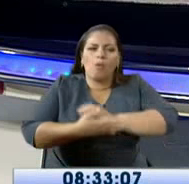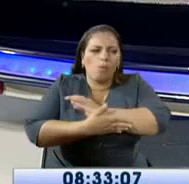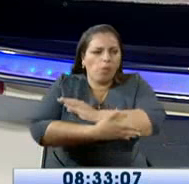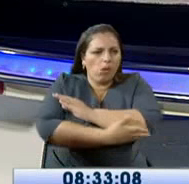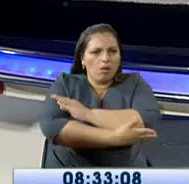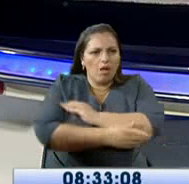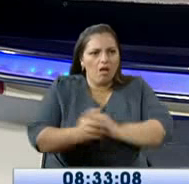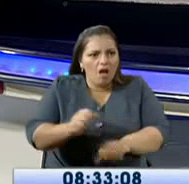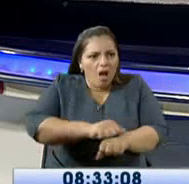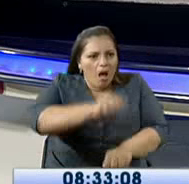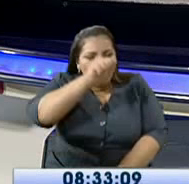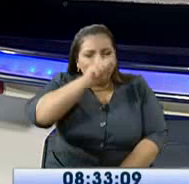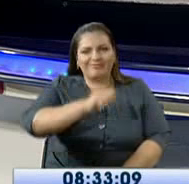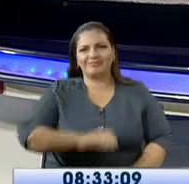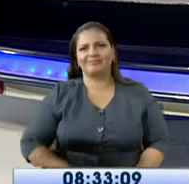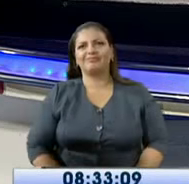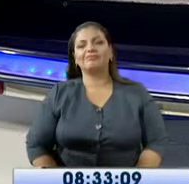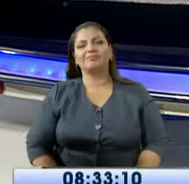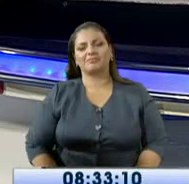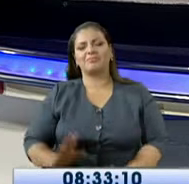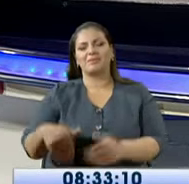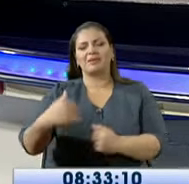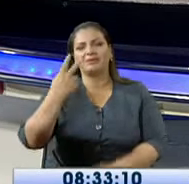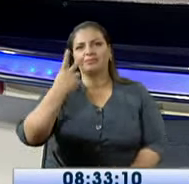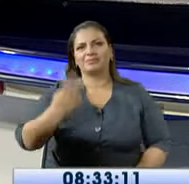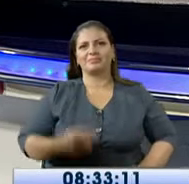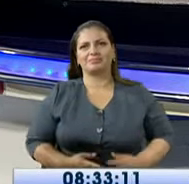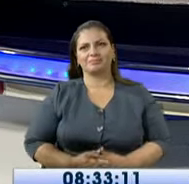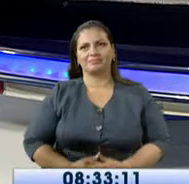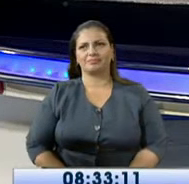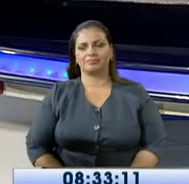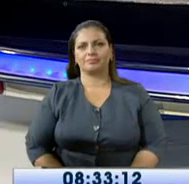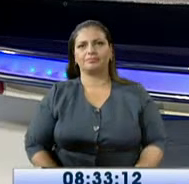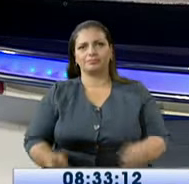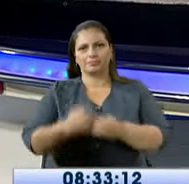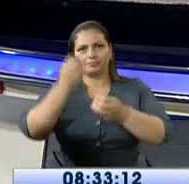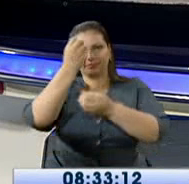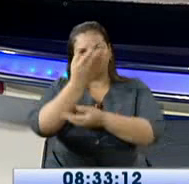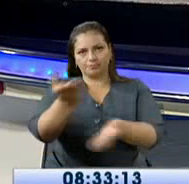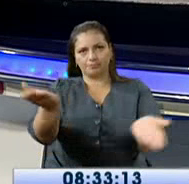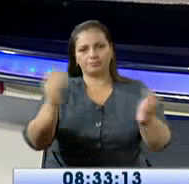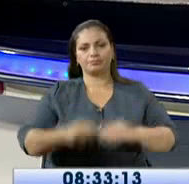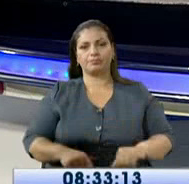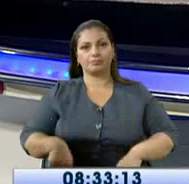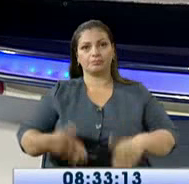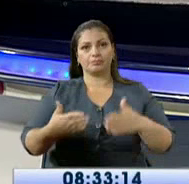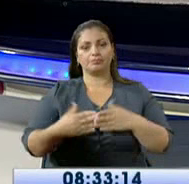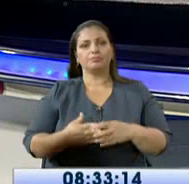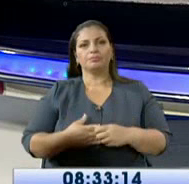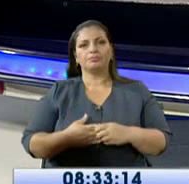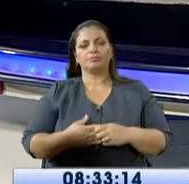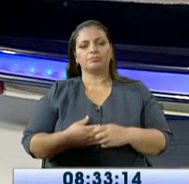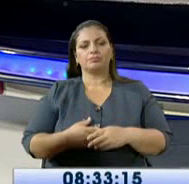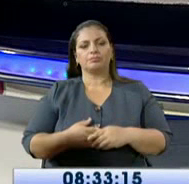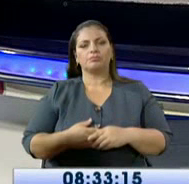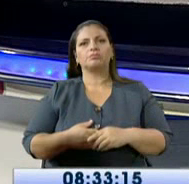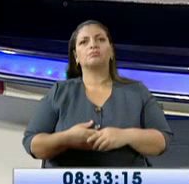adelante. Más adelante veremos. Bueno. Y ahora les contamos, damos más información. Delincuentes interceptaron un vehículo y asaltaron